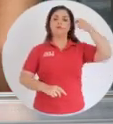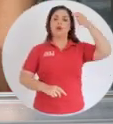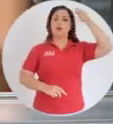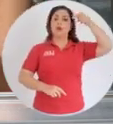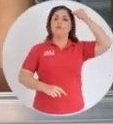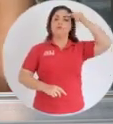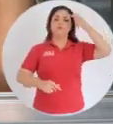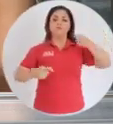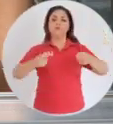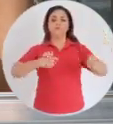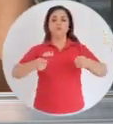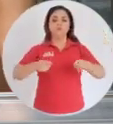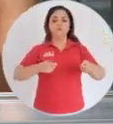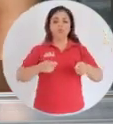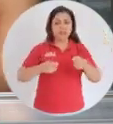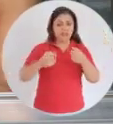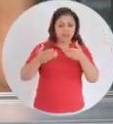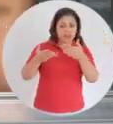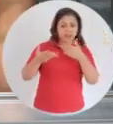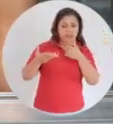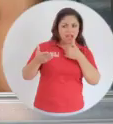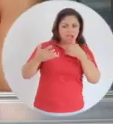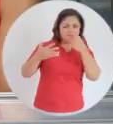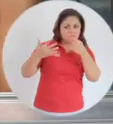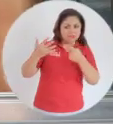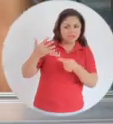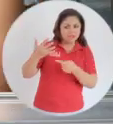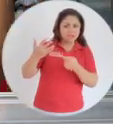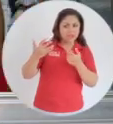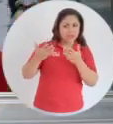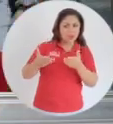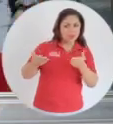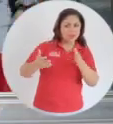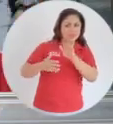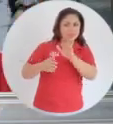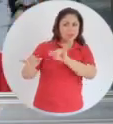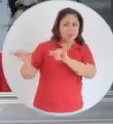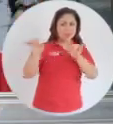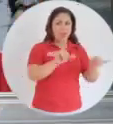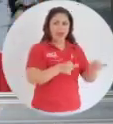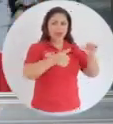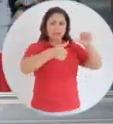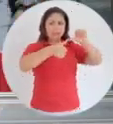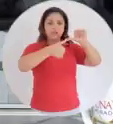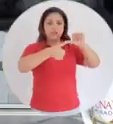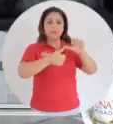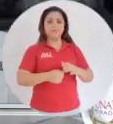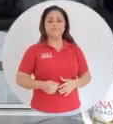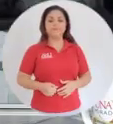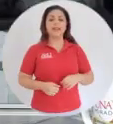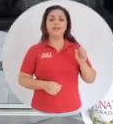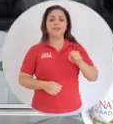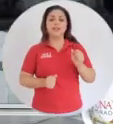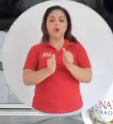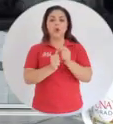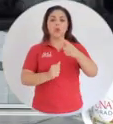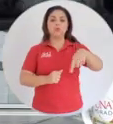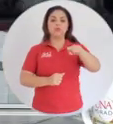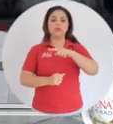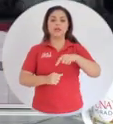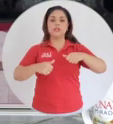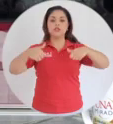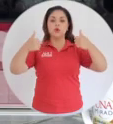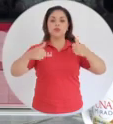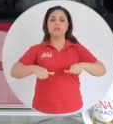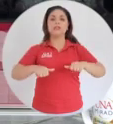que amalgama elementos que se repiten en Centroamérica en este momento. Sí, con ustedes coincide Mónica Baltodano